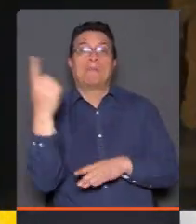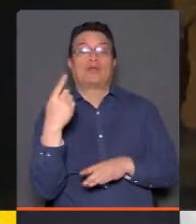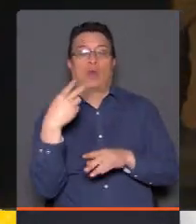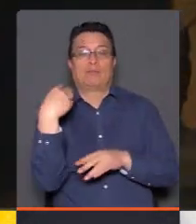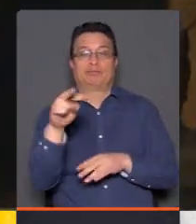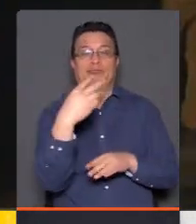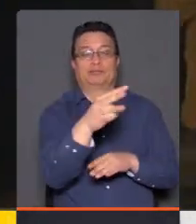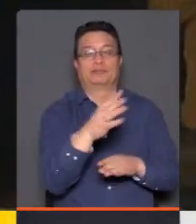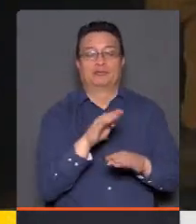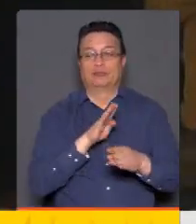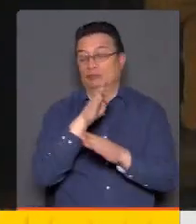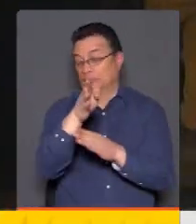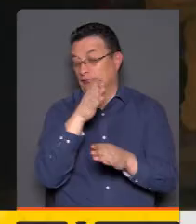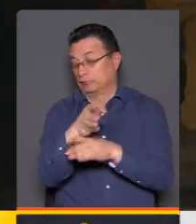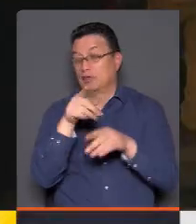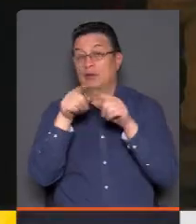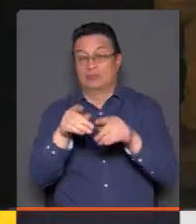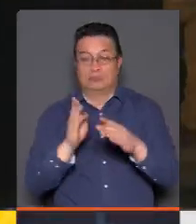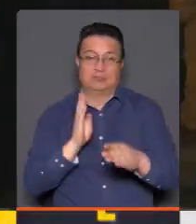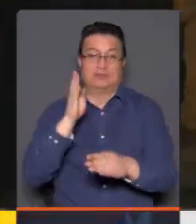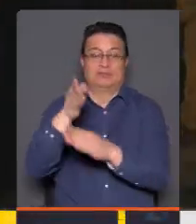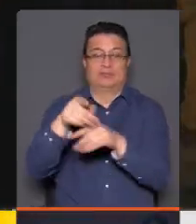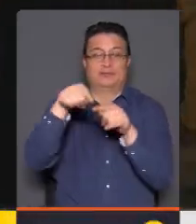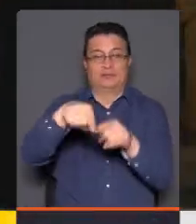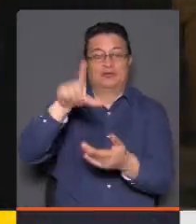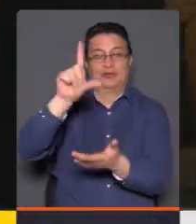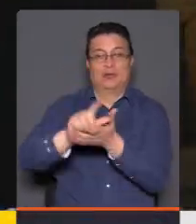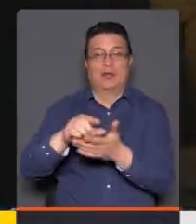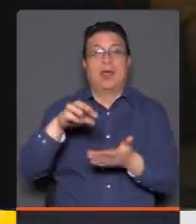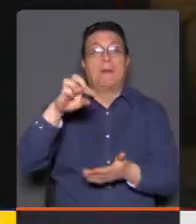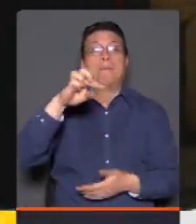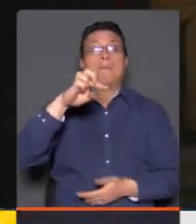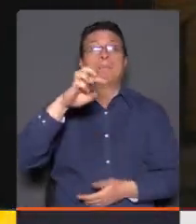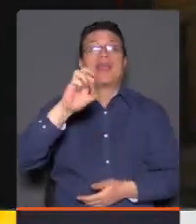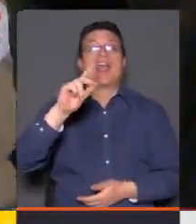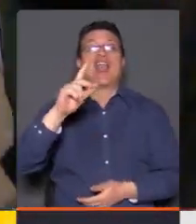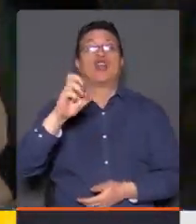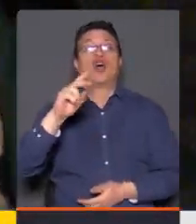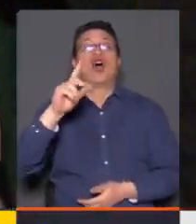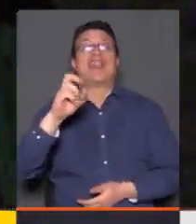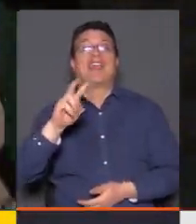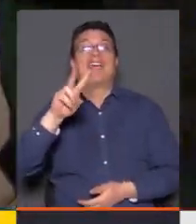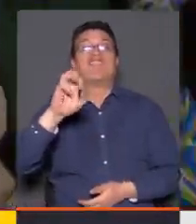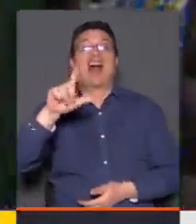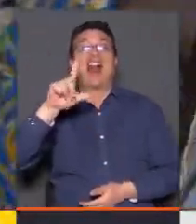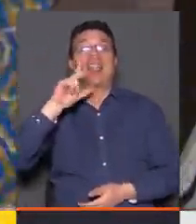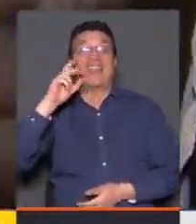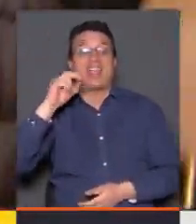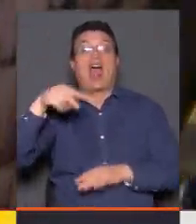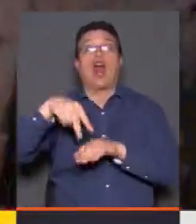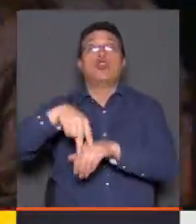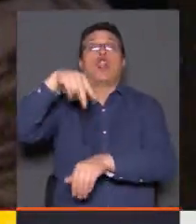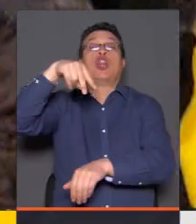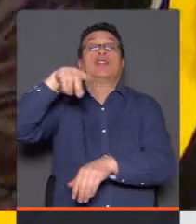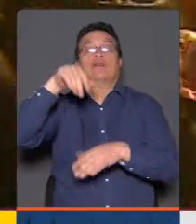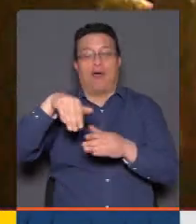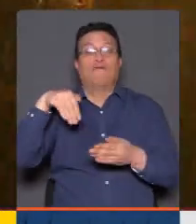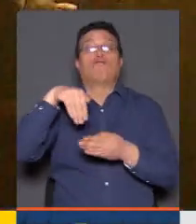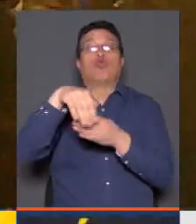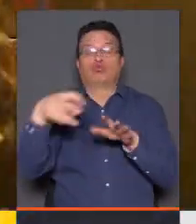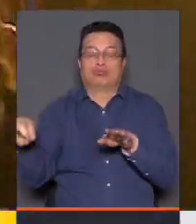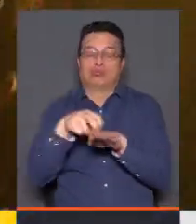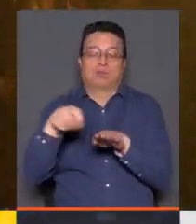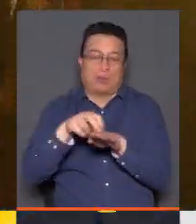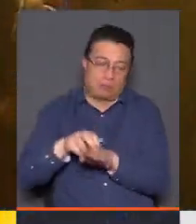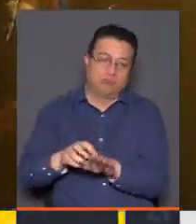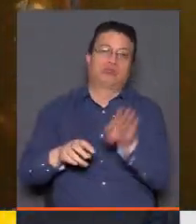o siguen participando en esto, llegar hasta la entrada de Pedro Valdivia Norte, y ahí comienzan minibuses a acercarlo a esta parte más alta del Parque